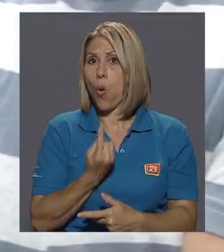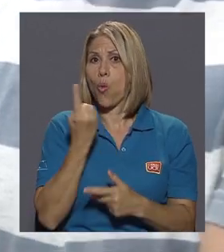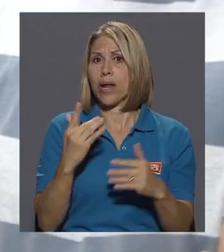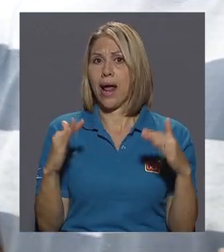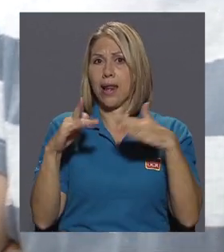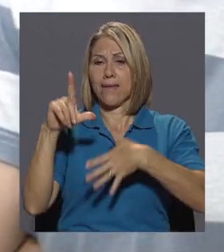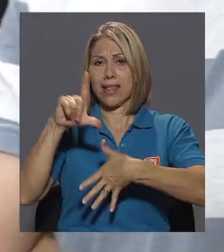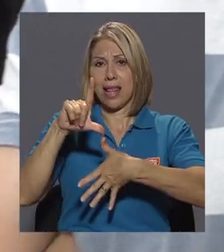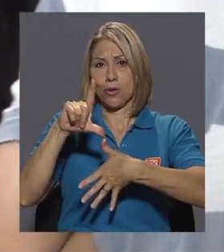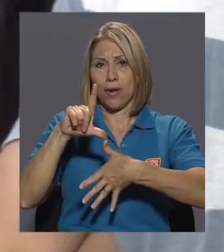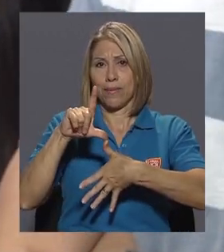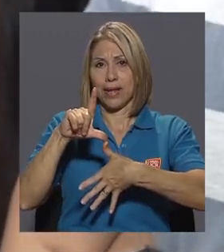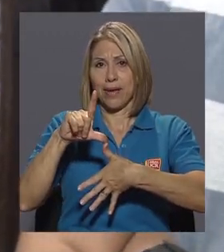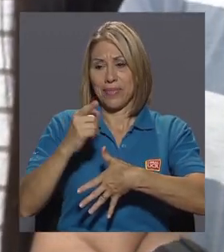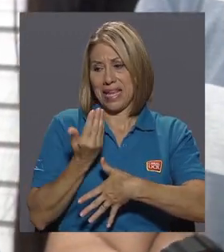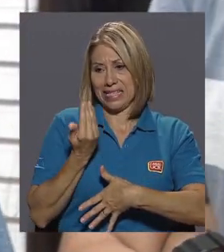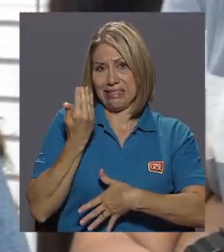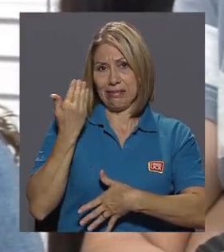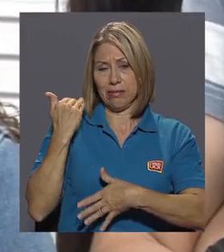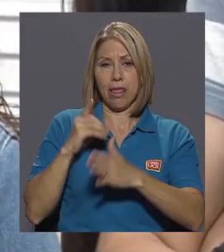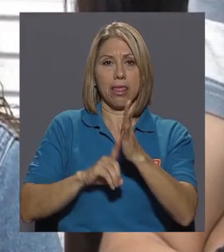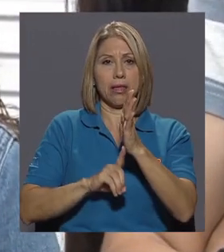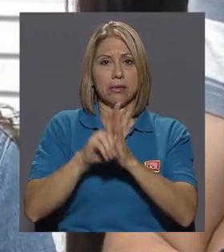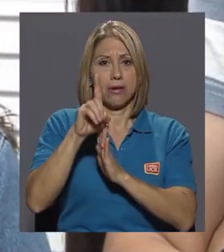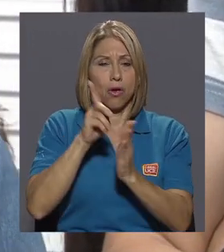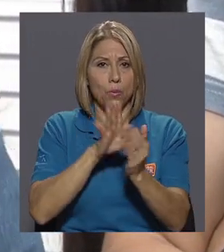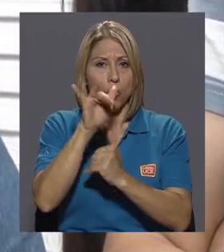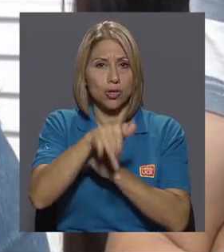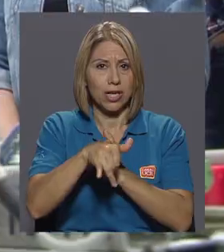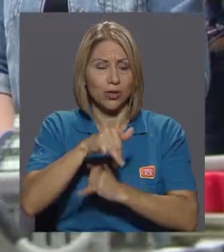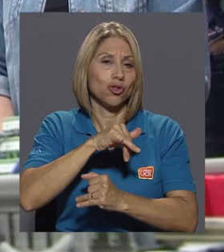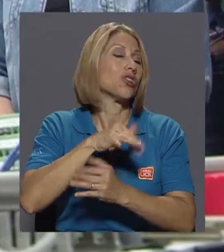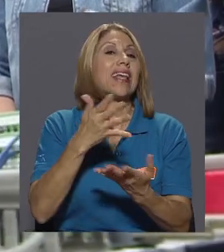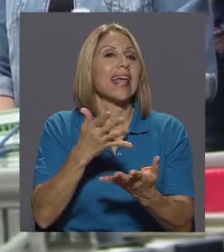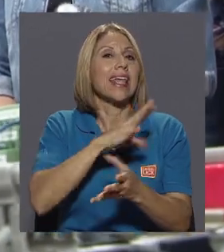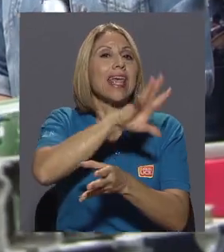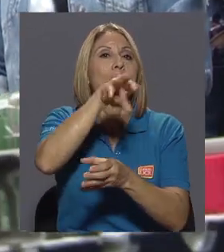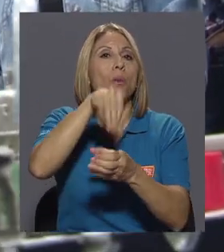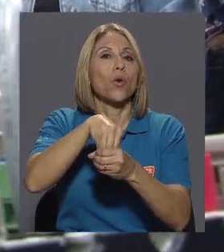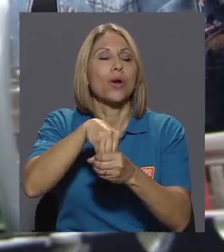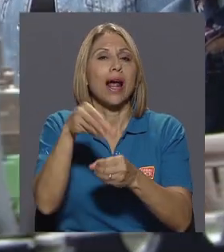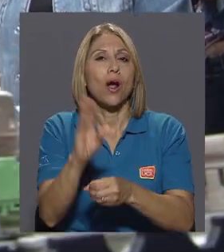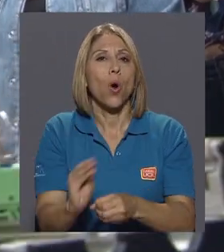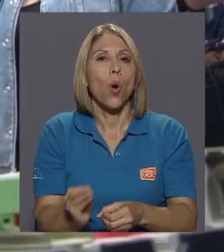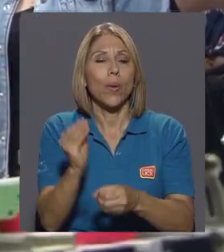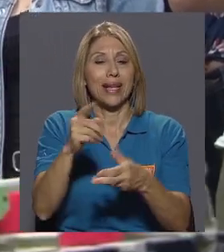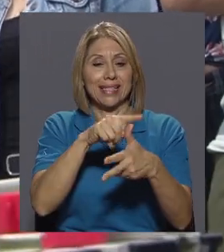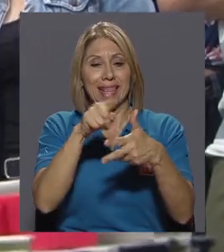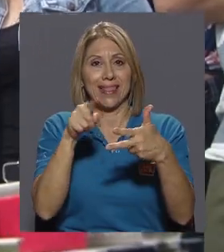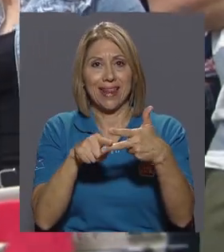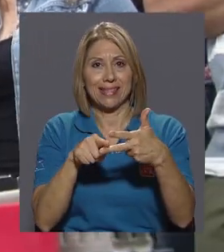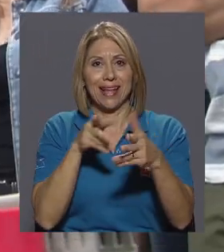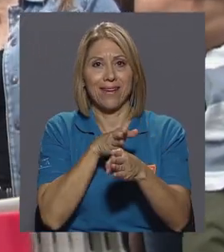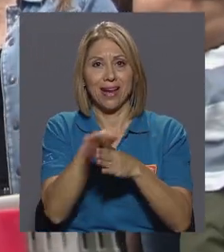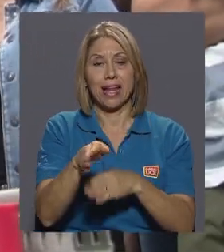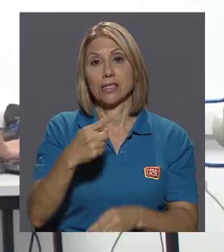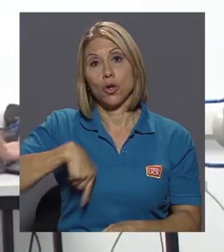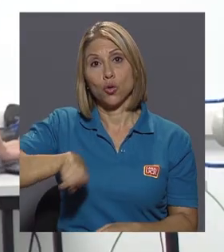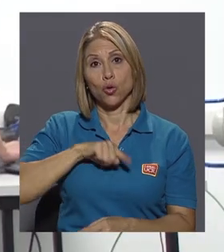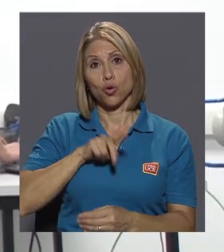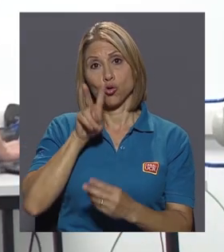Latinoamérica. Recientemente han desarrollado proyectos que involucran a los jóvenes de las tres carreras. Nos hemos planteado dos